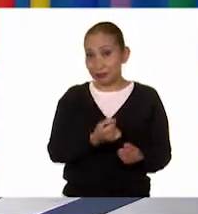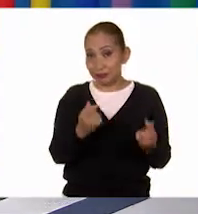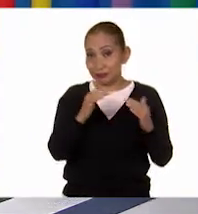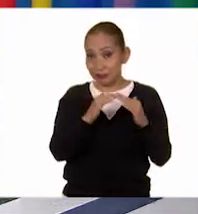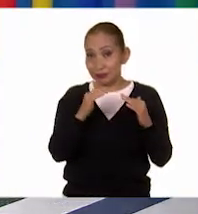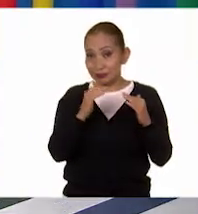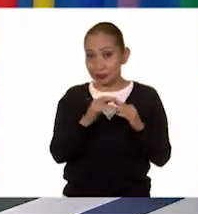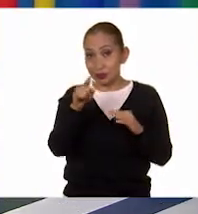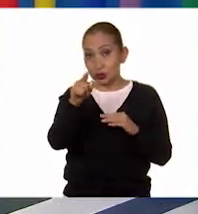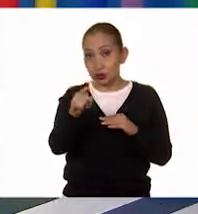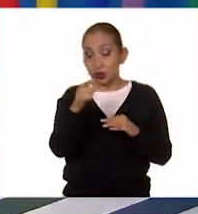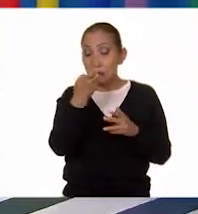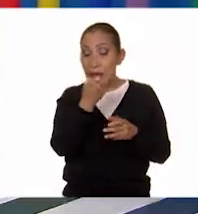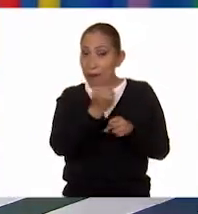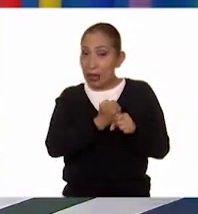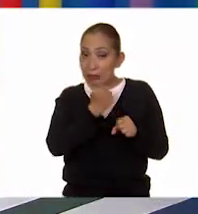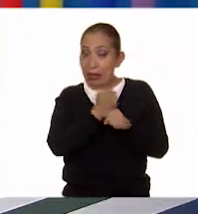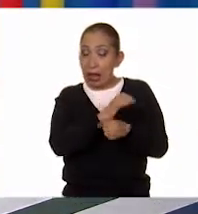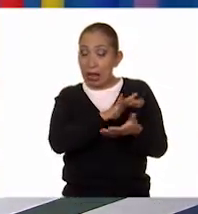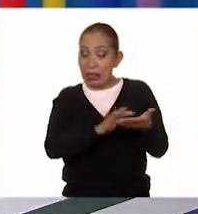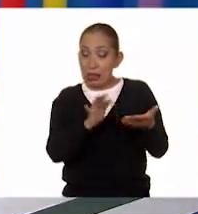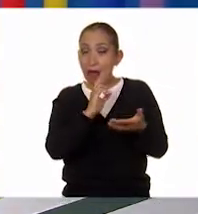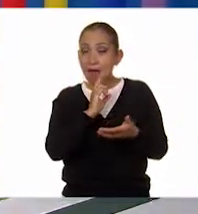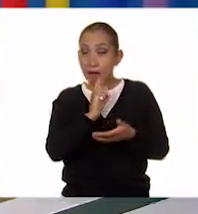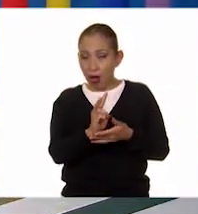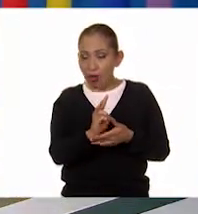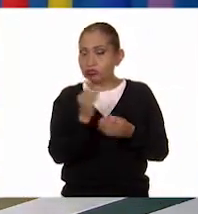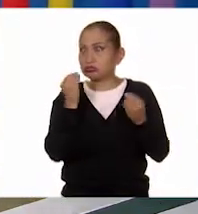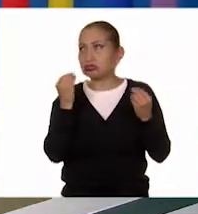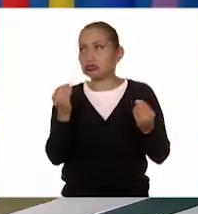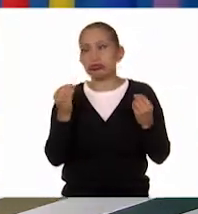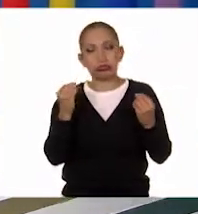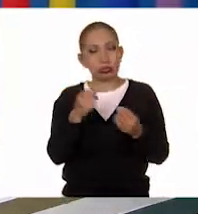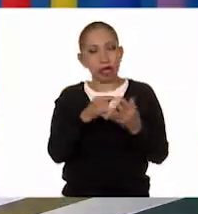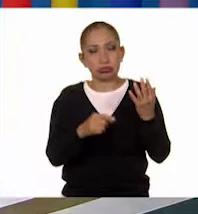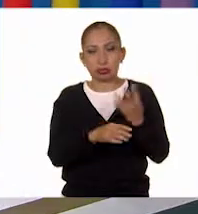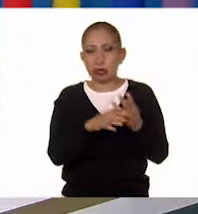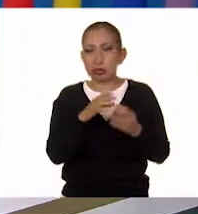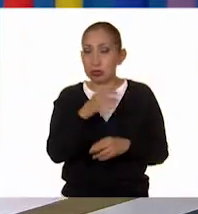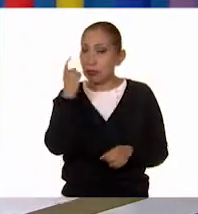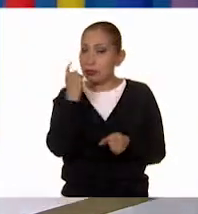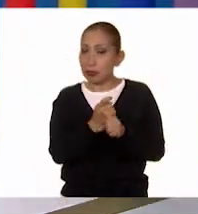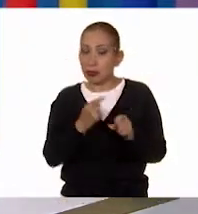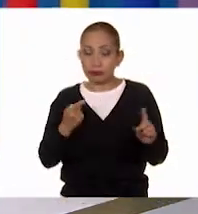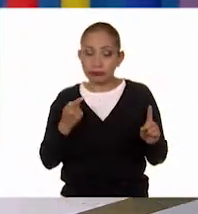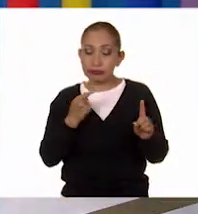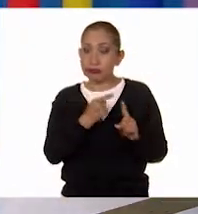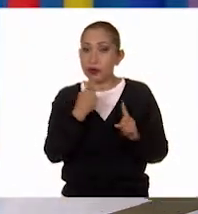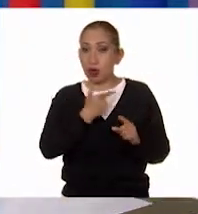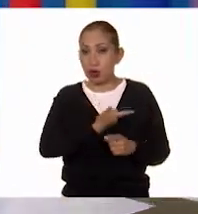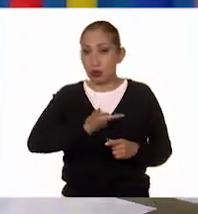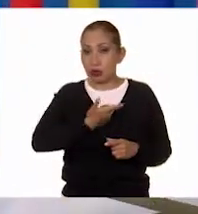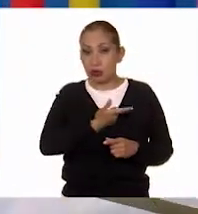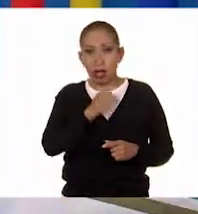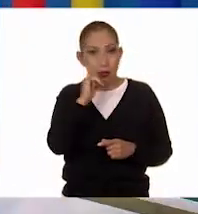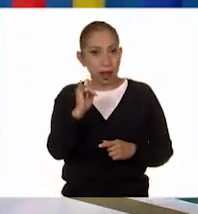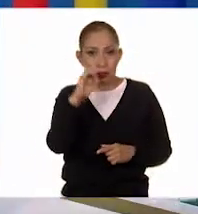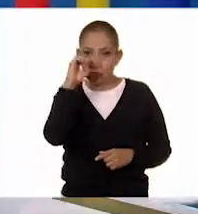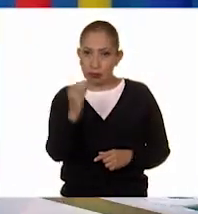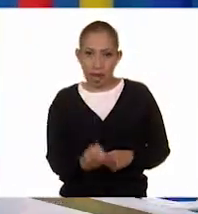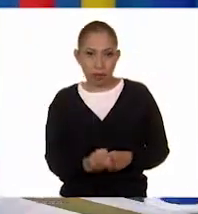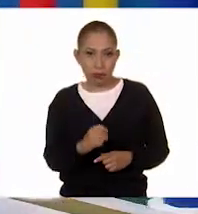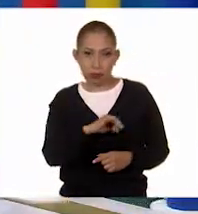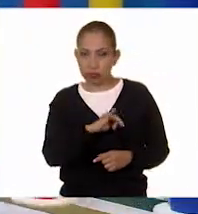casa, razones para practicar la lectura en voz alta hay muchísimas. En primerísimo lugar, por gusto, nunca por